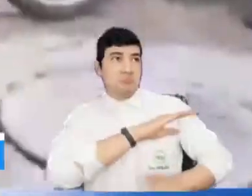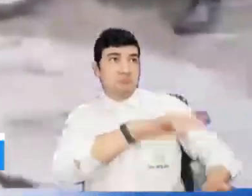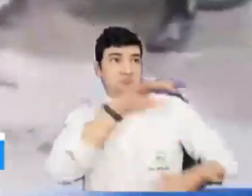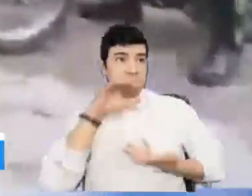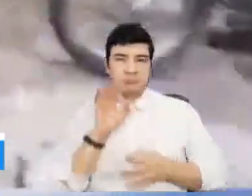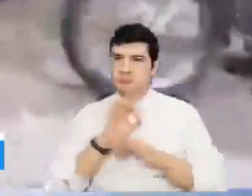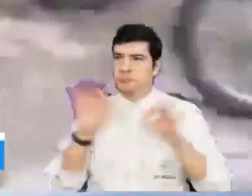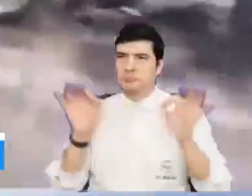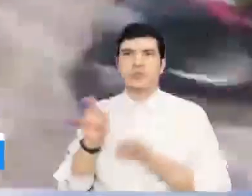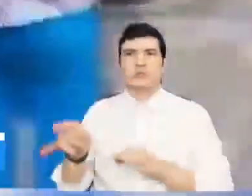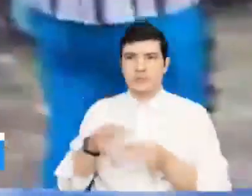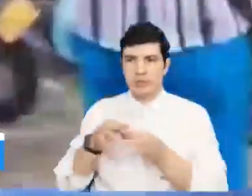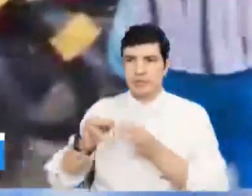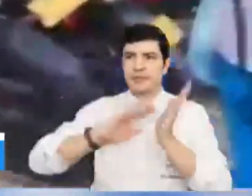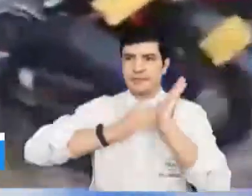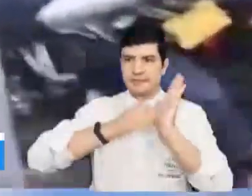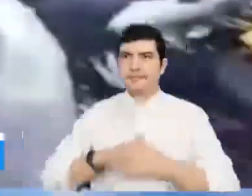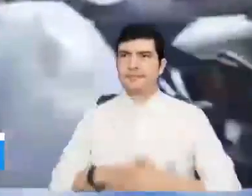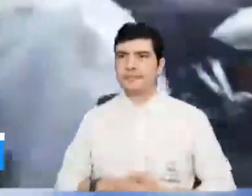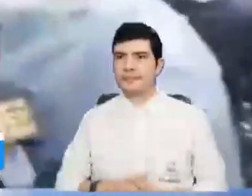Estamos como cada lunes